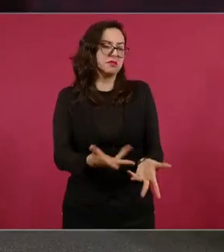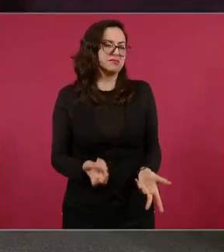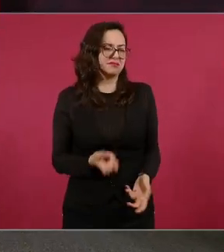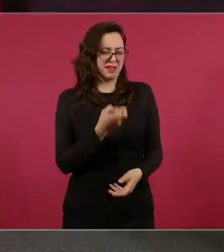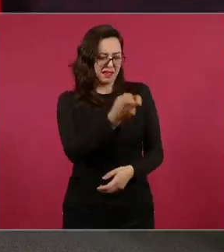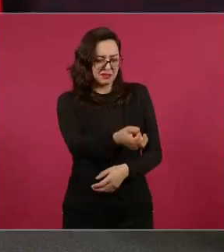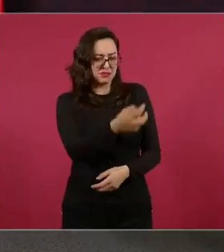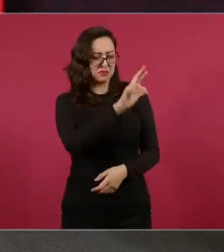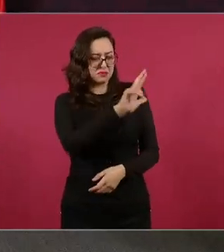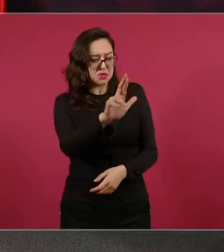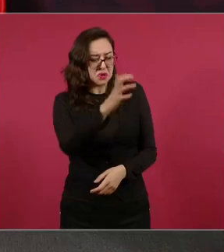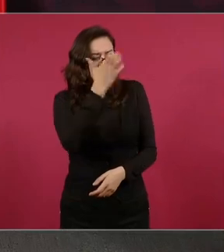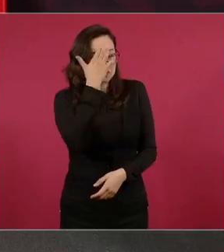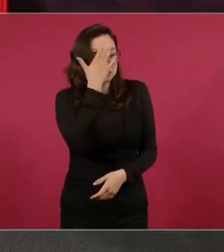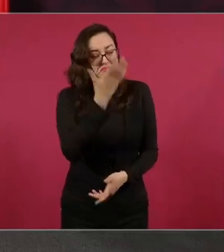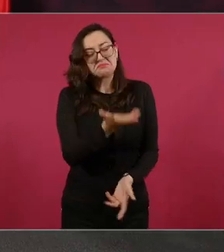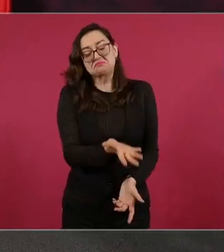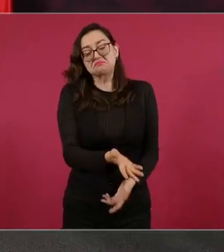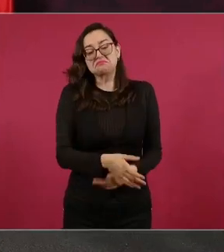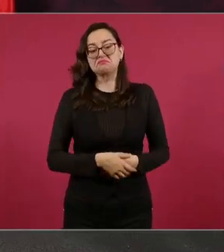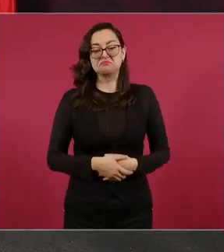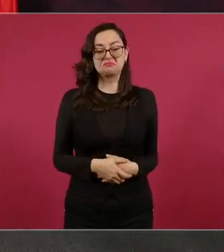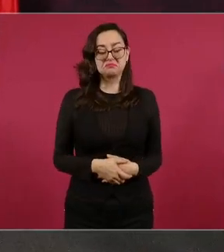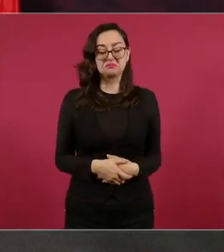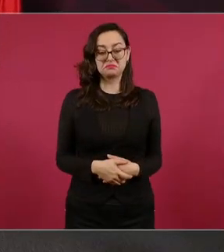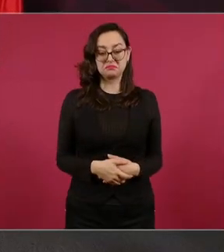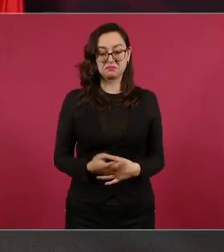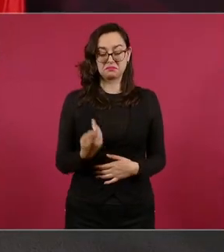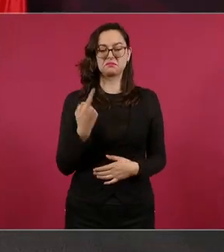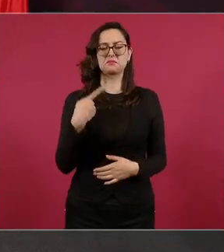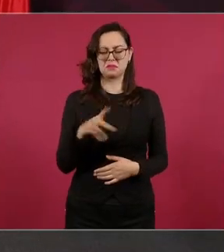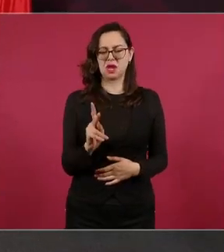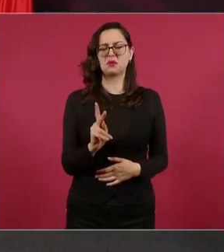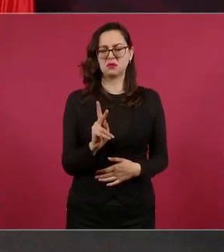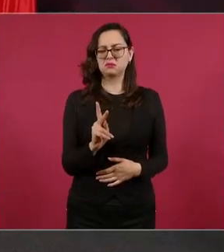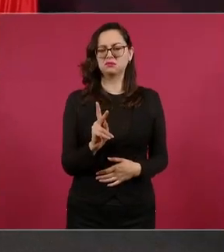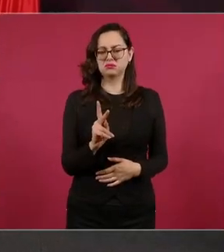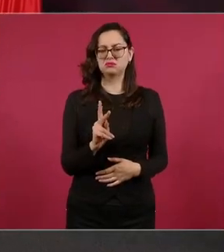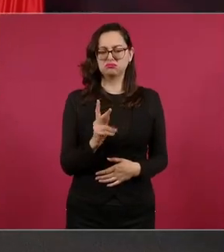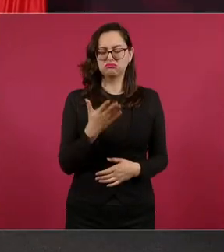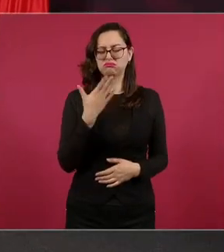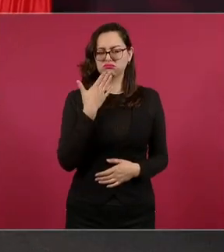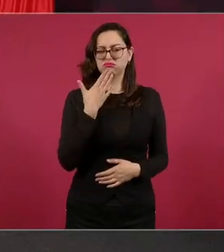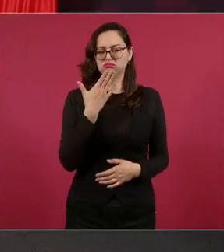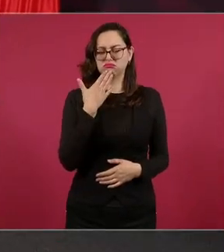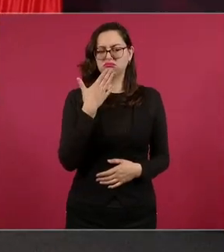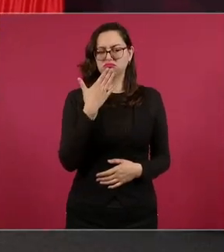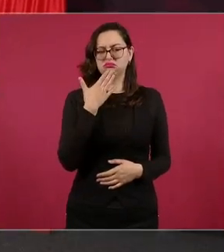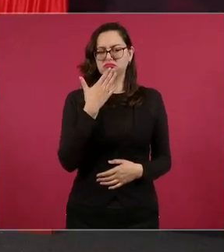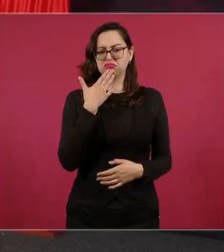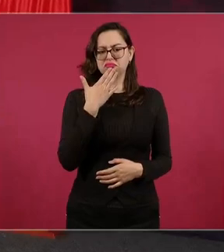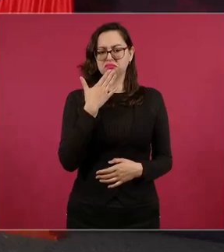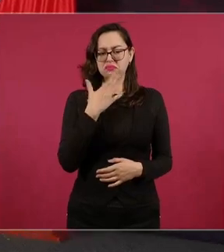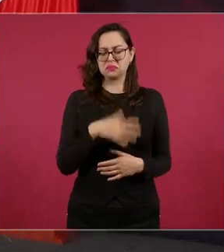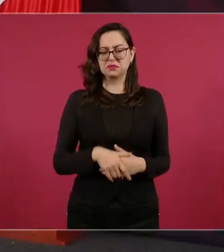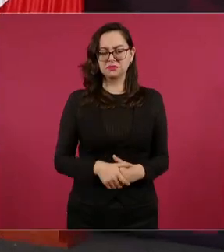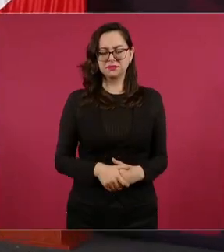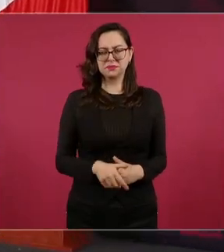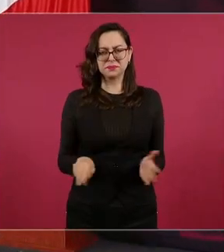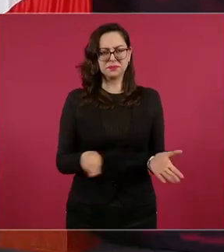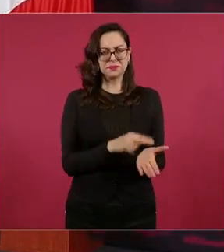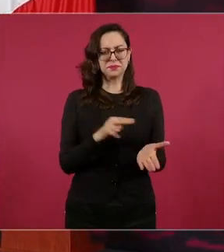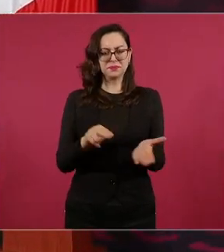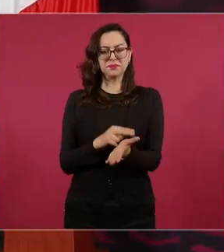pero está bien como dirían maestro Carlitos pero en parte por lo que